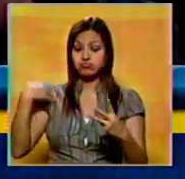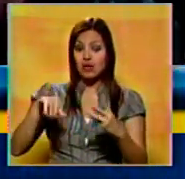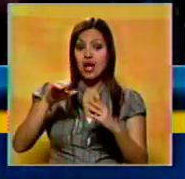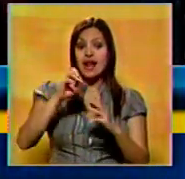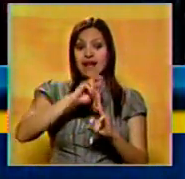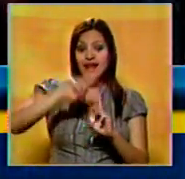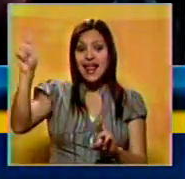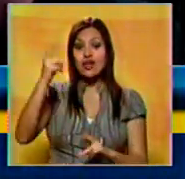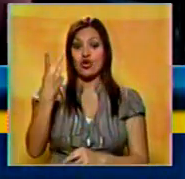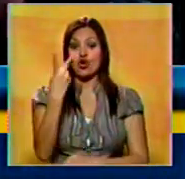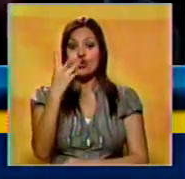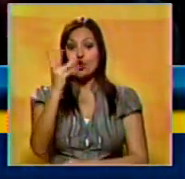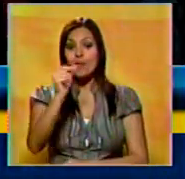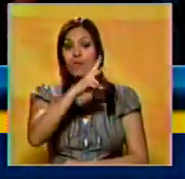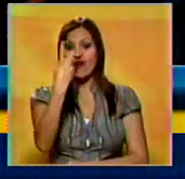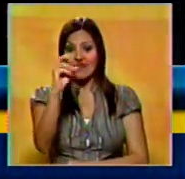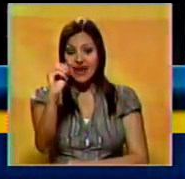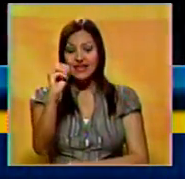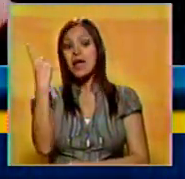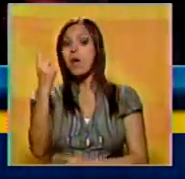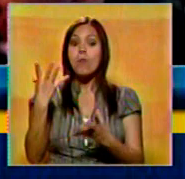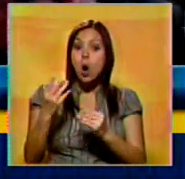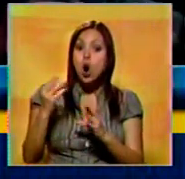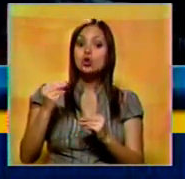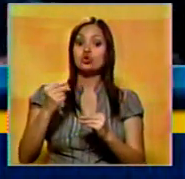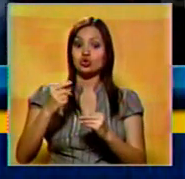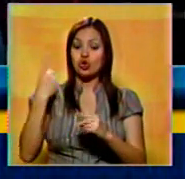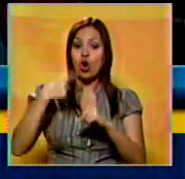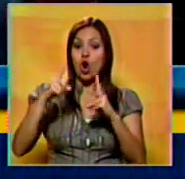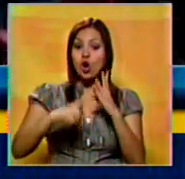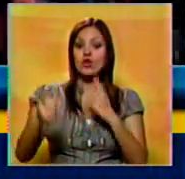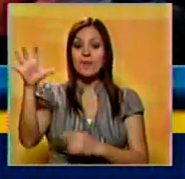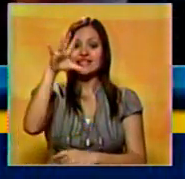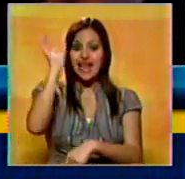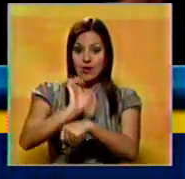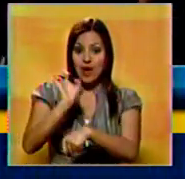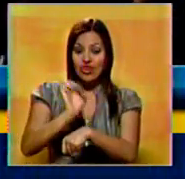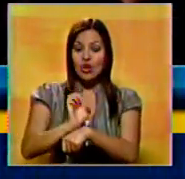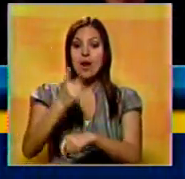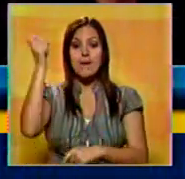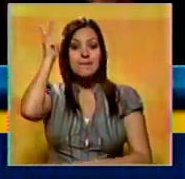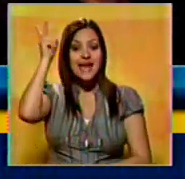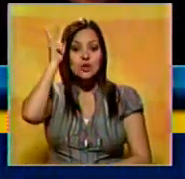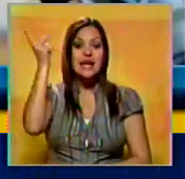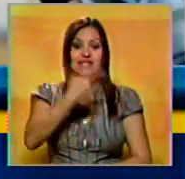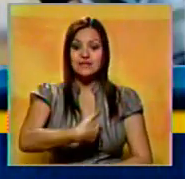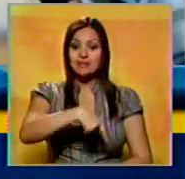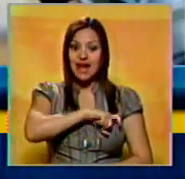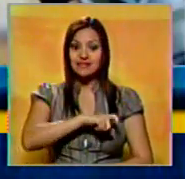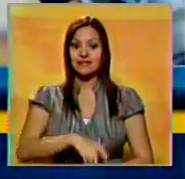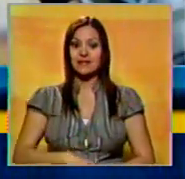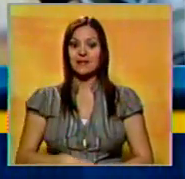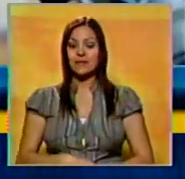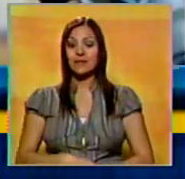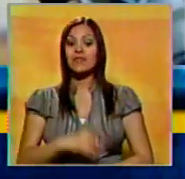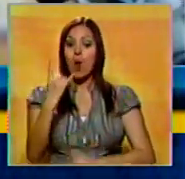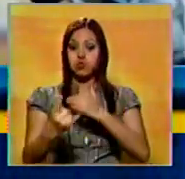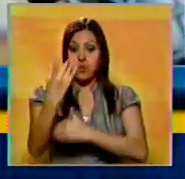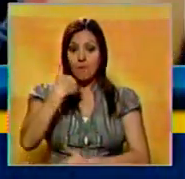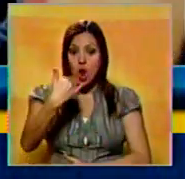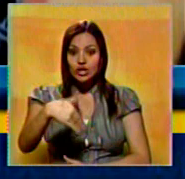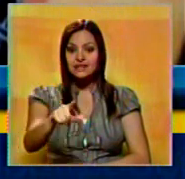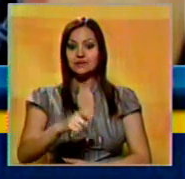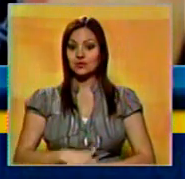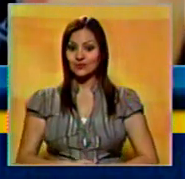20 del Record Report y suena con mucha fuerza en países como Ecuador, Perú y España. Se estrenará